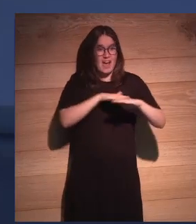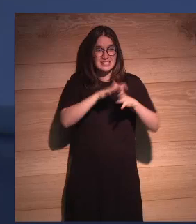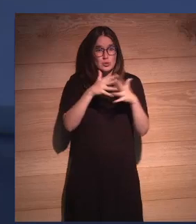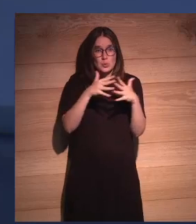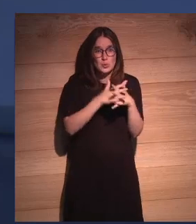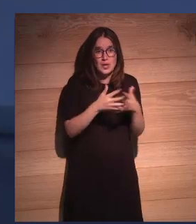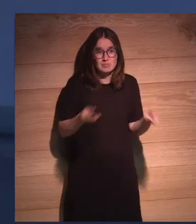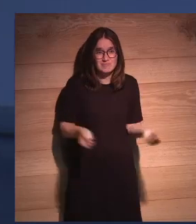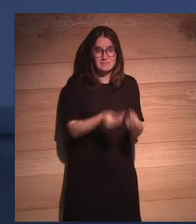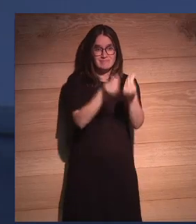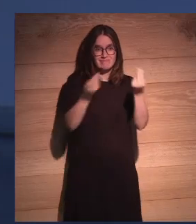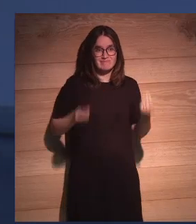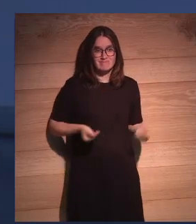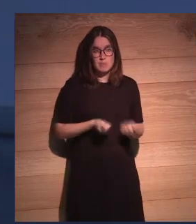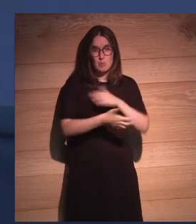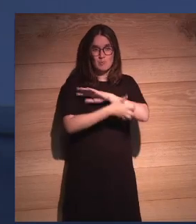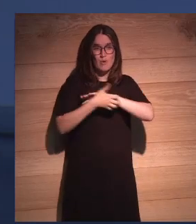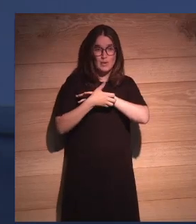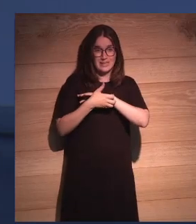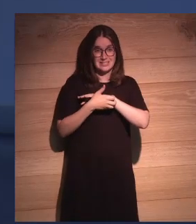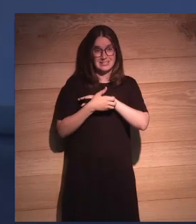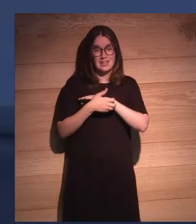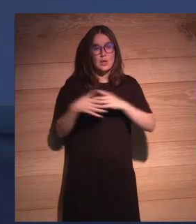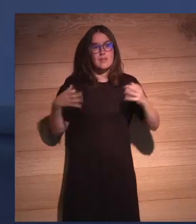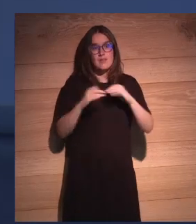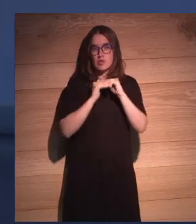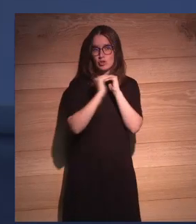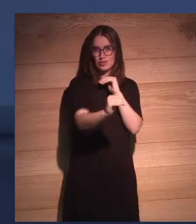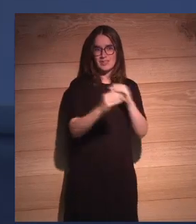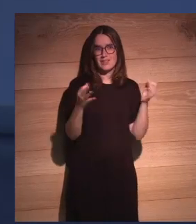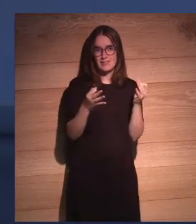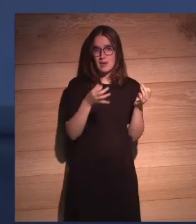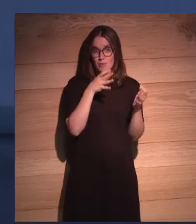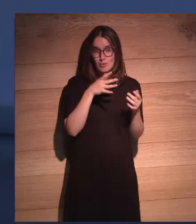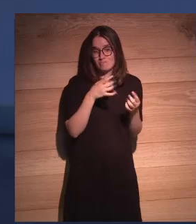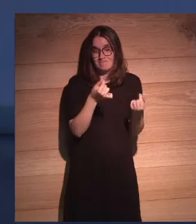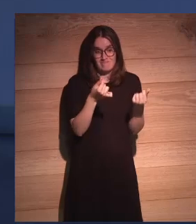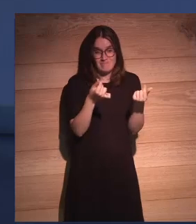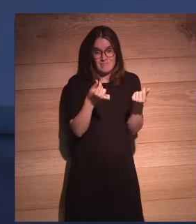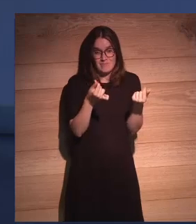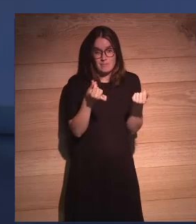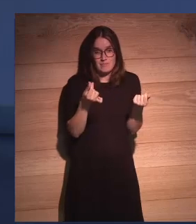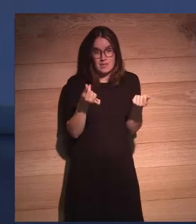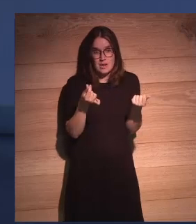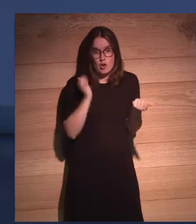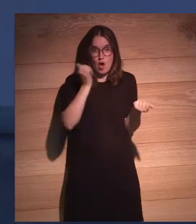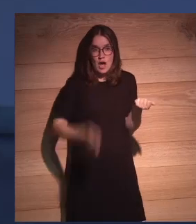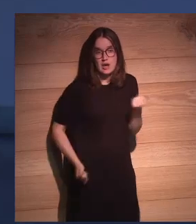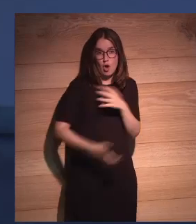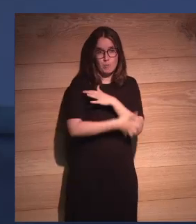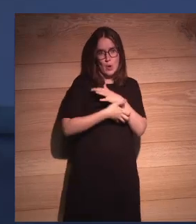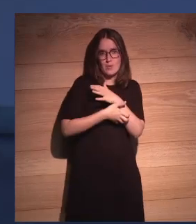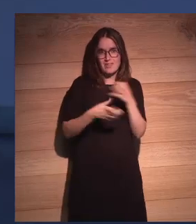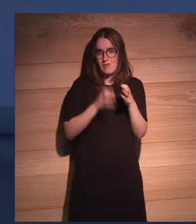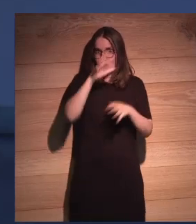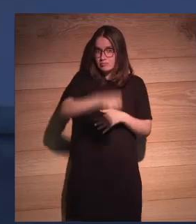infraestructuras muy pobres, ¿no? Y tienen que ser sostenibles porque el nivel de adquisitivo no es igual en todas partes, ¿no?